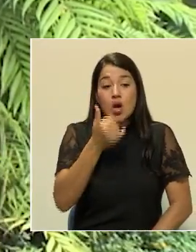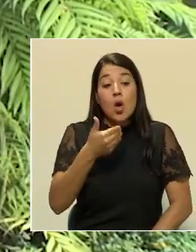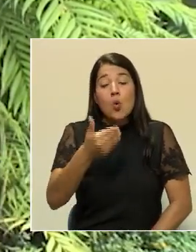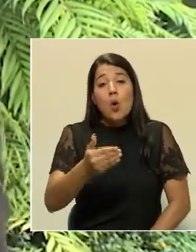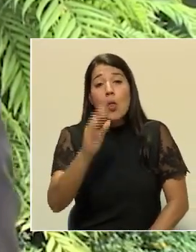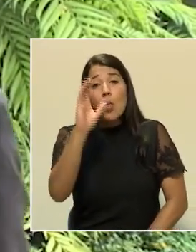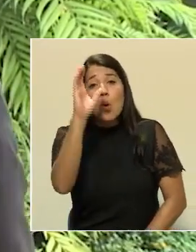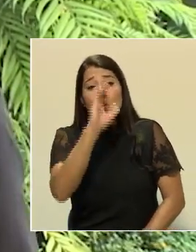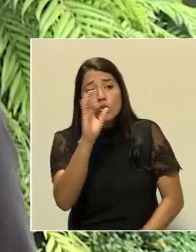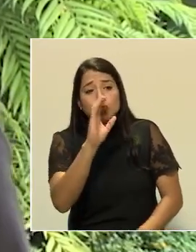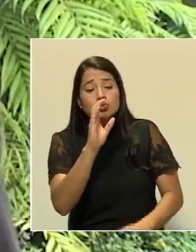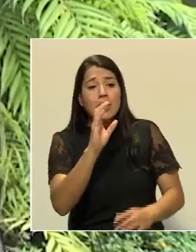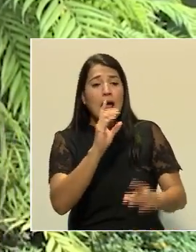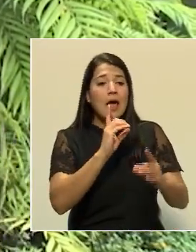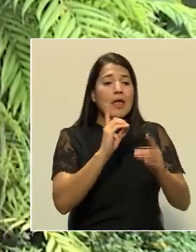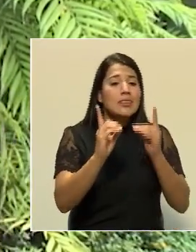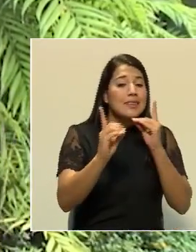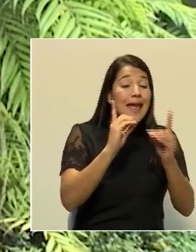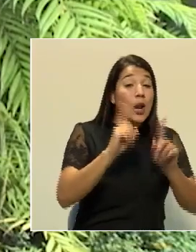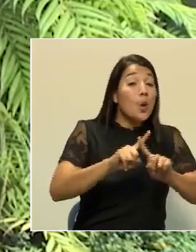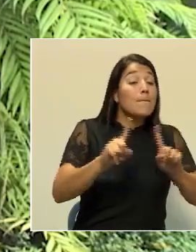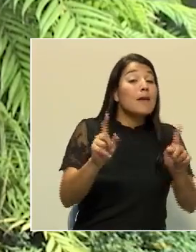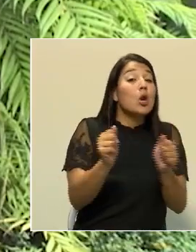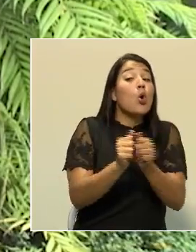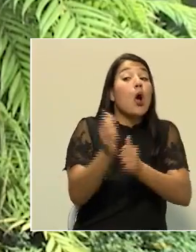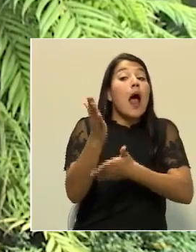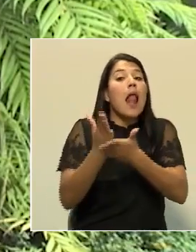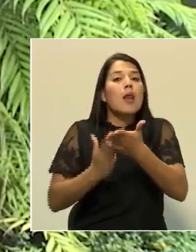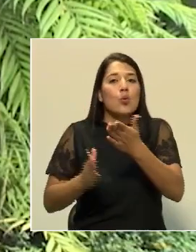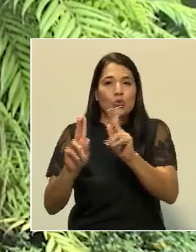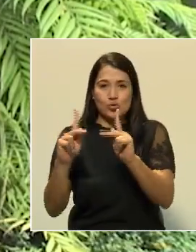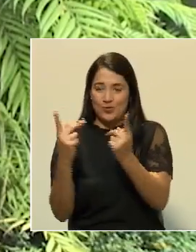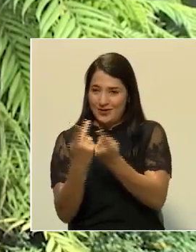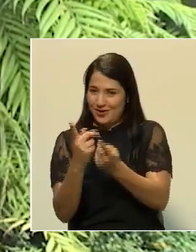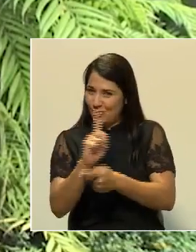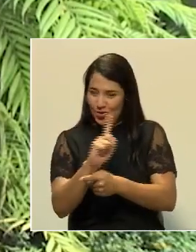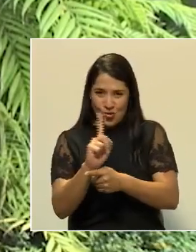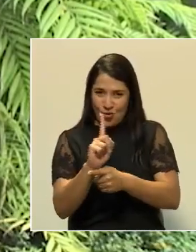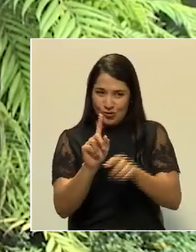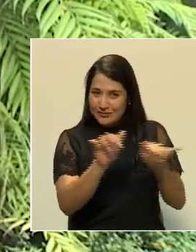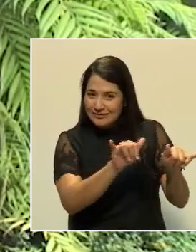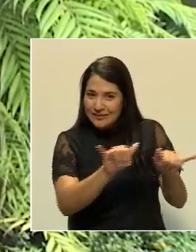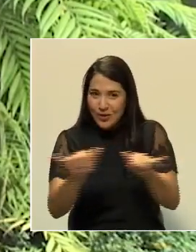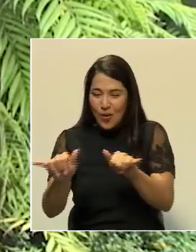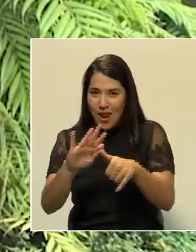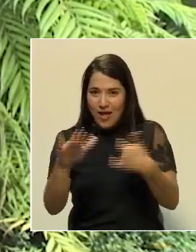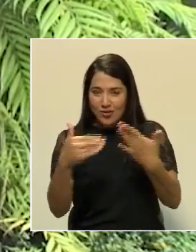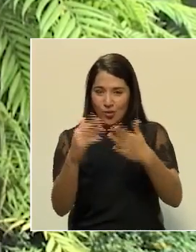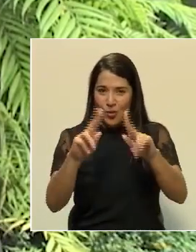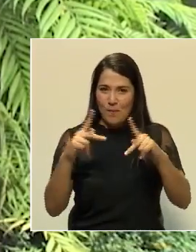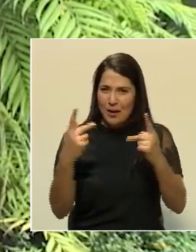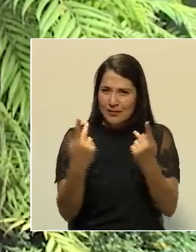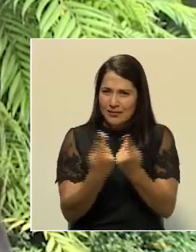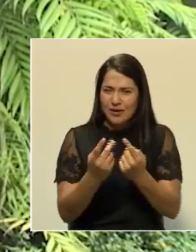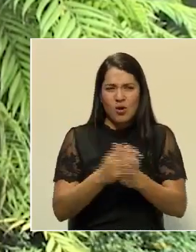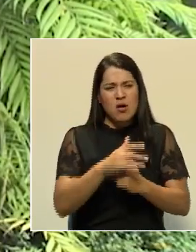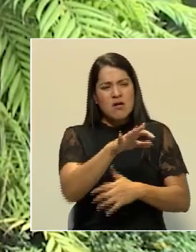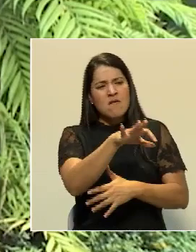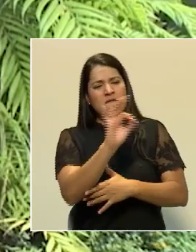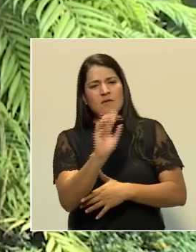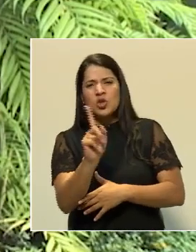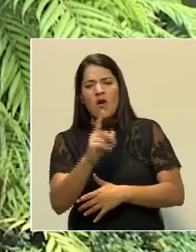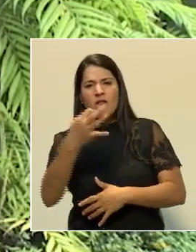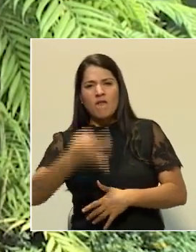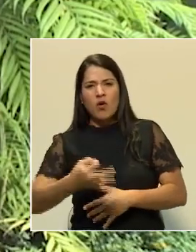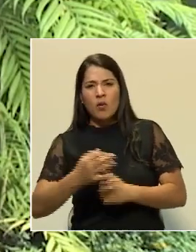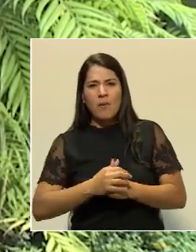buscar dialogar solo con algunas fracciones y no escuchar por igual a todas las fracciones. Hacen convocatorias informales, llaman 5